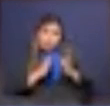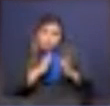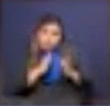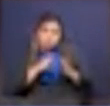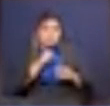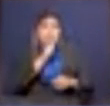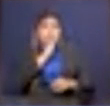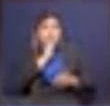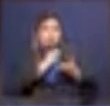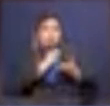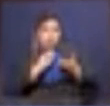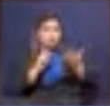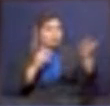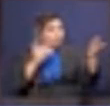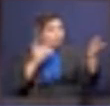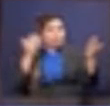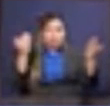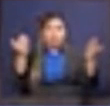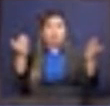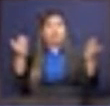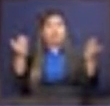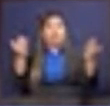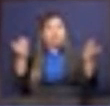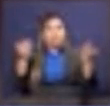compartiendo Moodle,